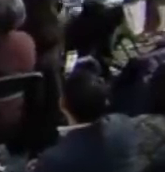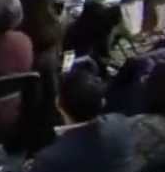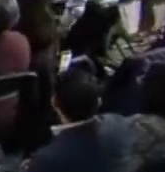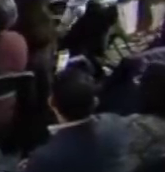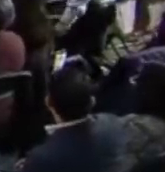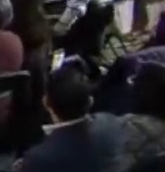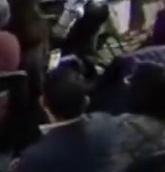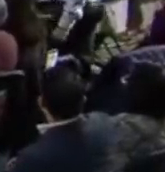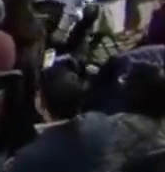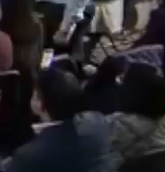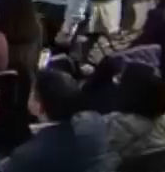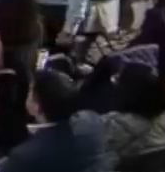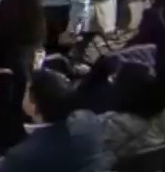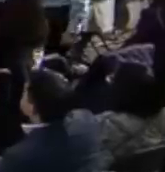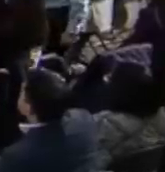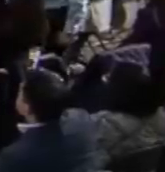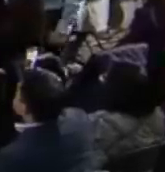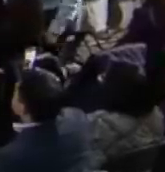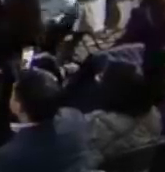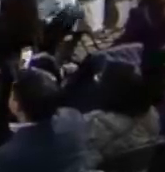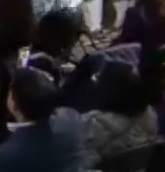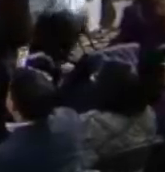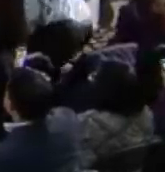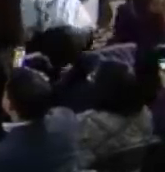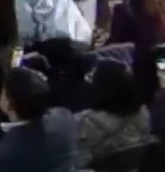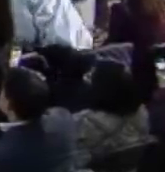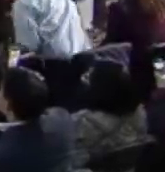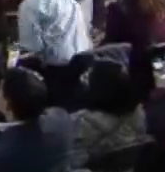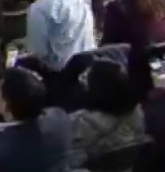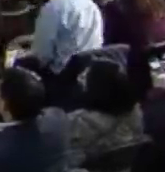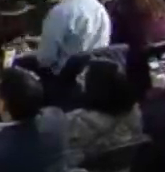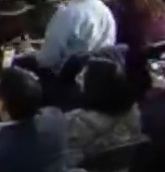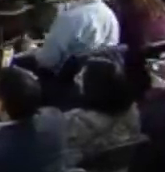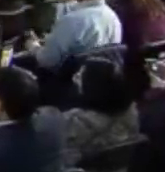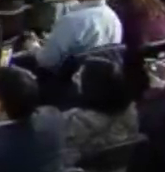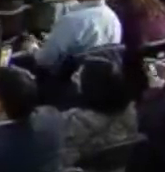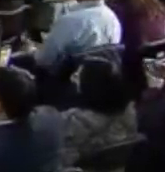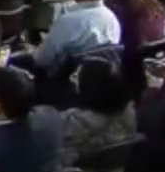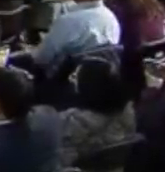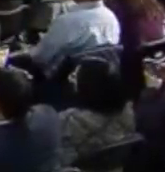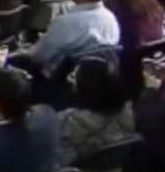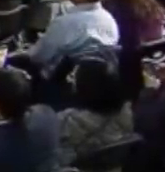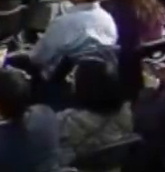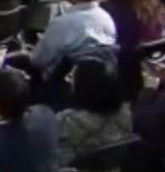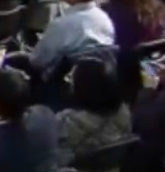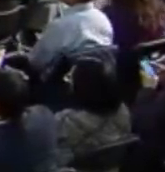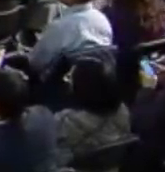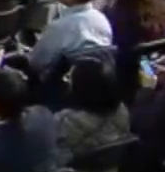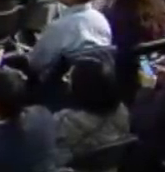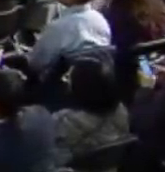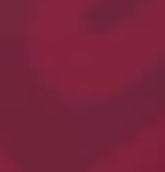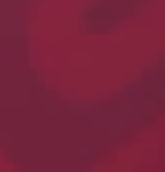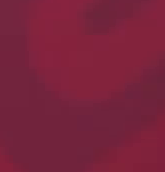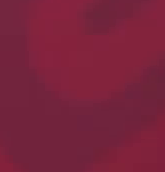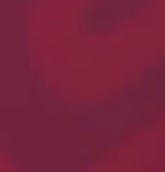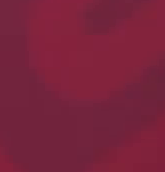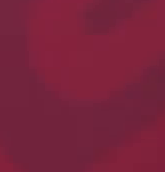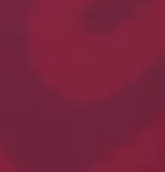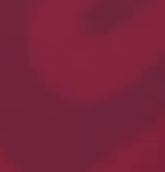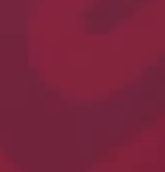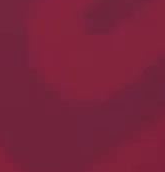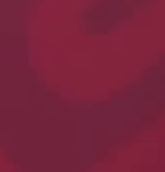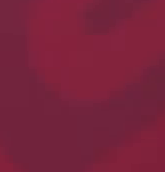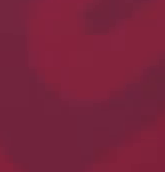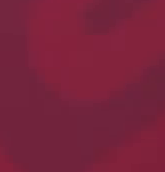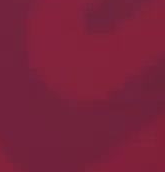Bueno, Miroslava, como has dado a conocer en los días recientes, No se ha concluido el proceso de